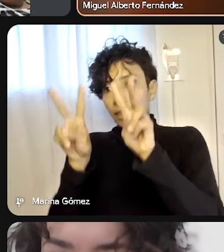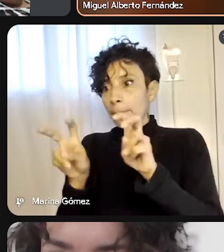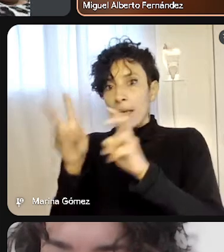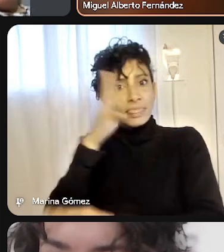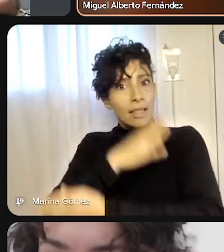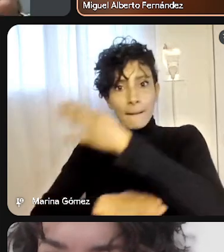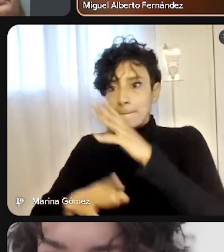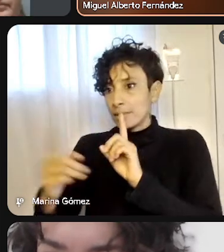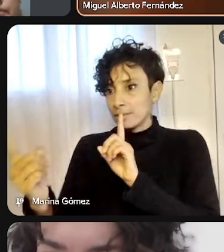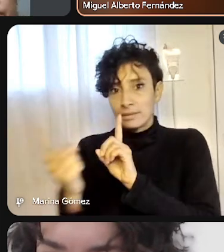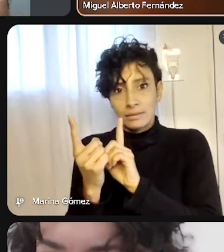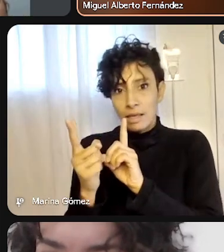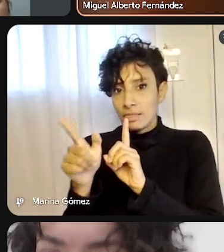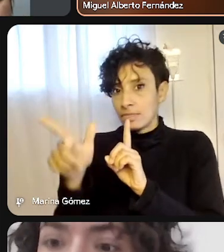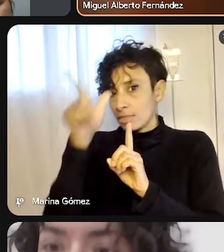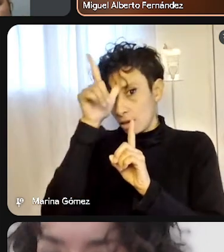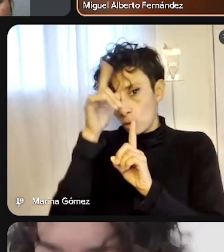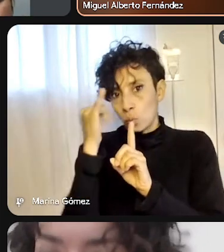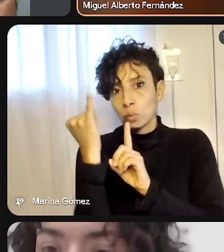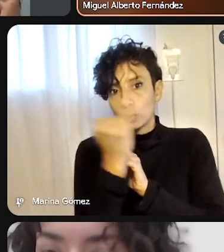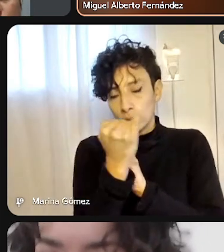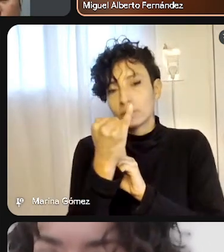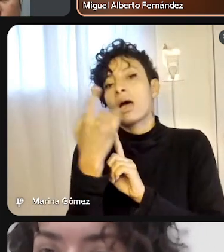están aprendiendo.